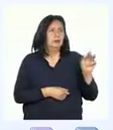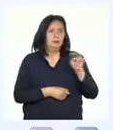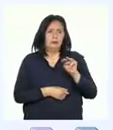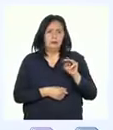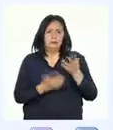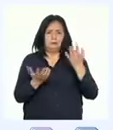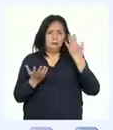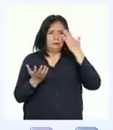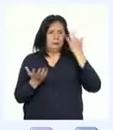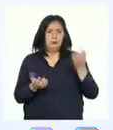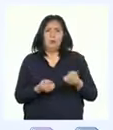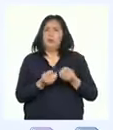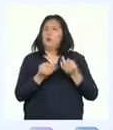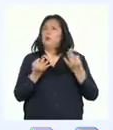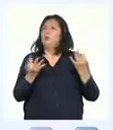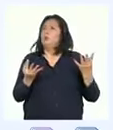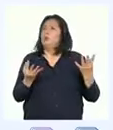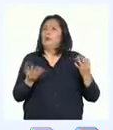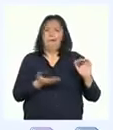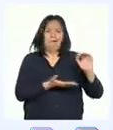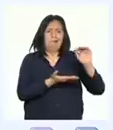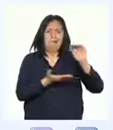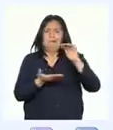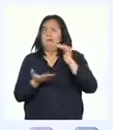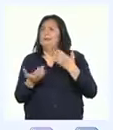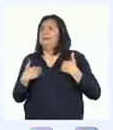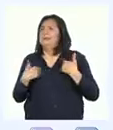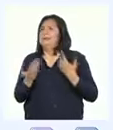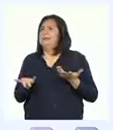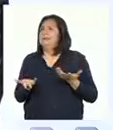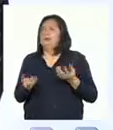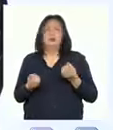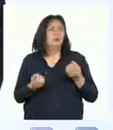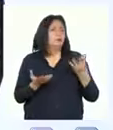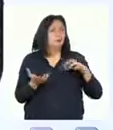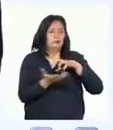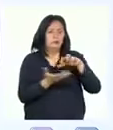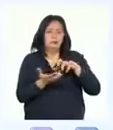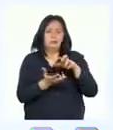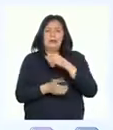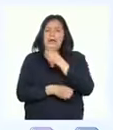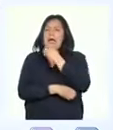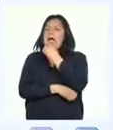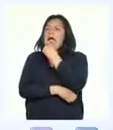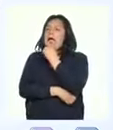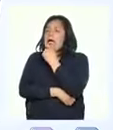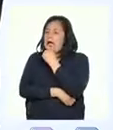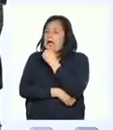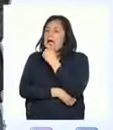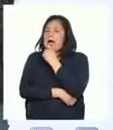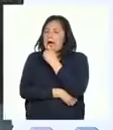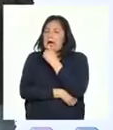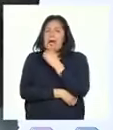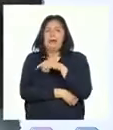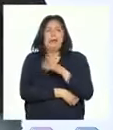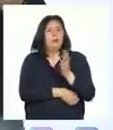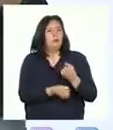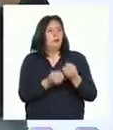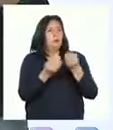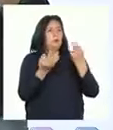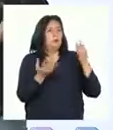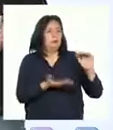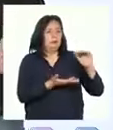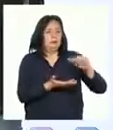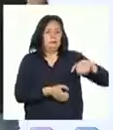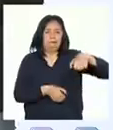quieren calcular es cuántos galones obtendrán de esa mezcla. Ajá. Hay que averiguar cuántos